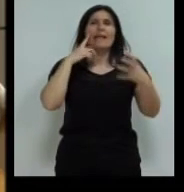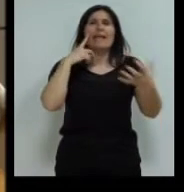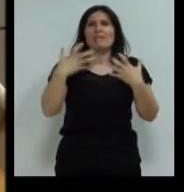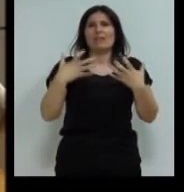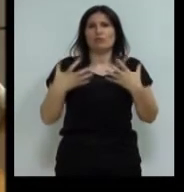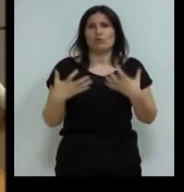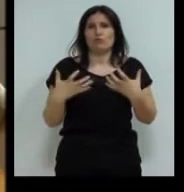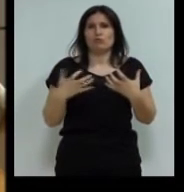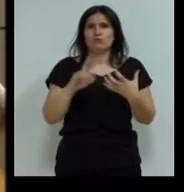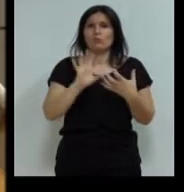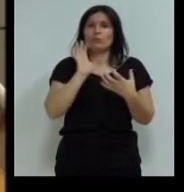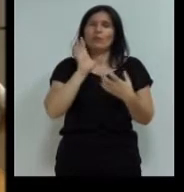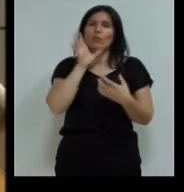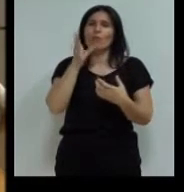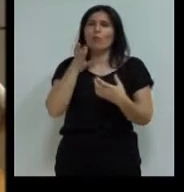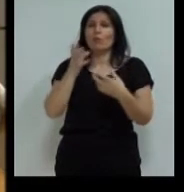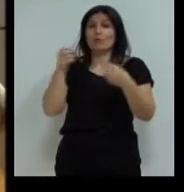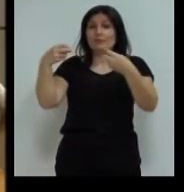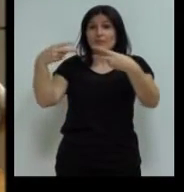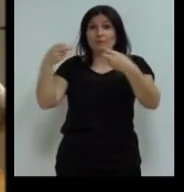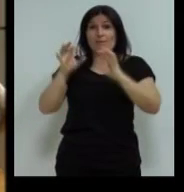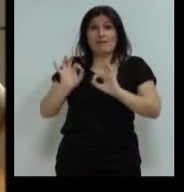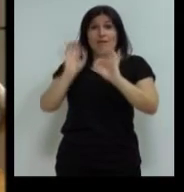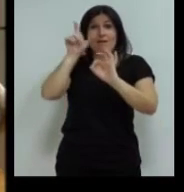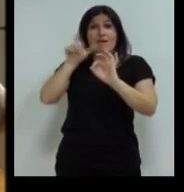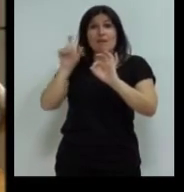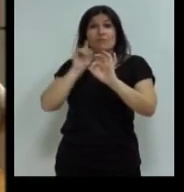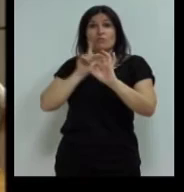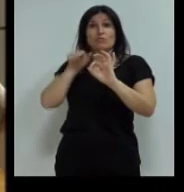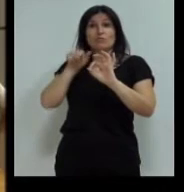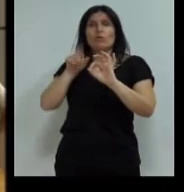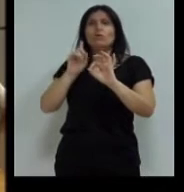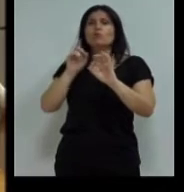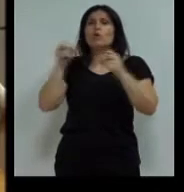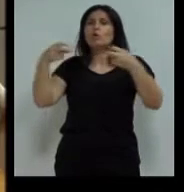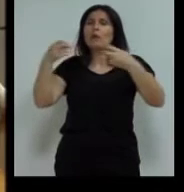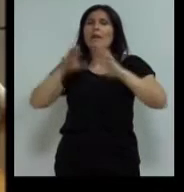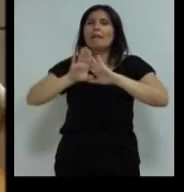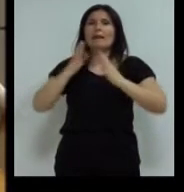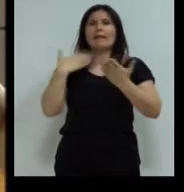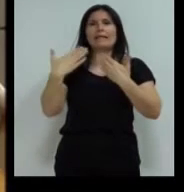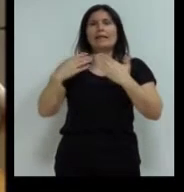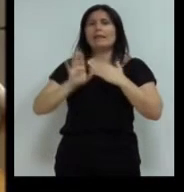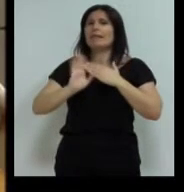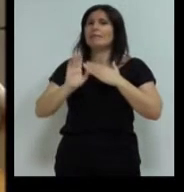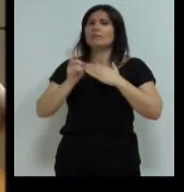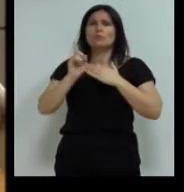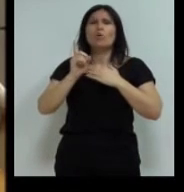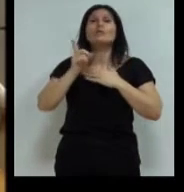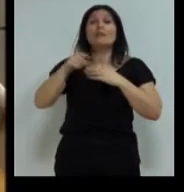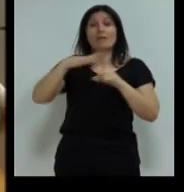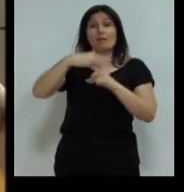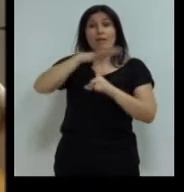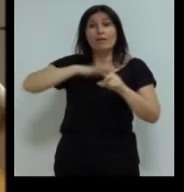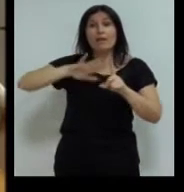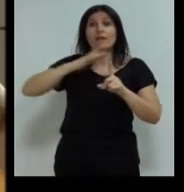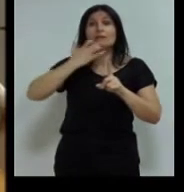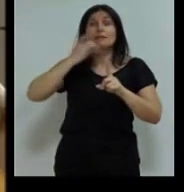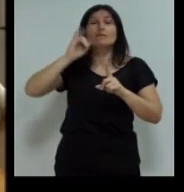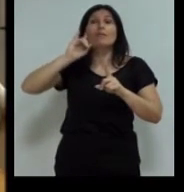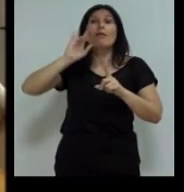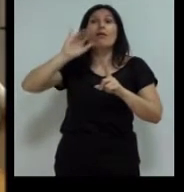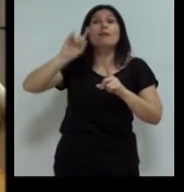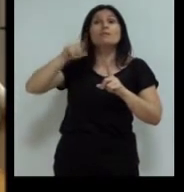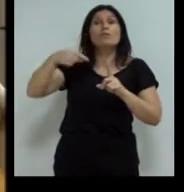porque el subtitulado para sordo no solamente subtitula los diálogos, sino el entorno sonoro que ocurre en la película, en el